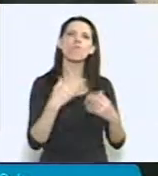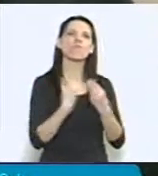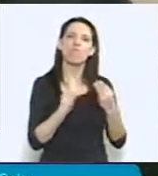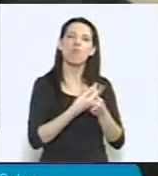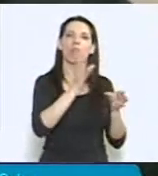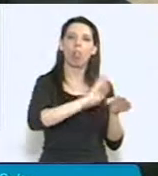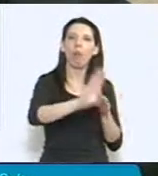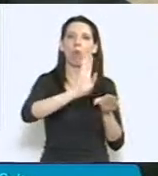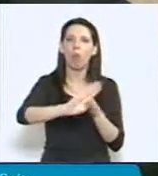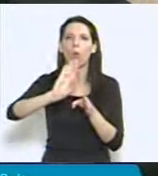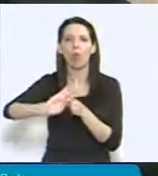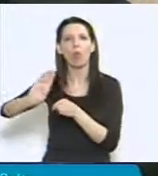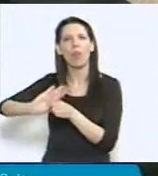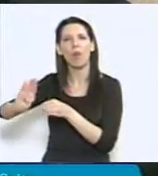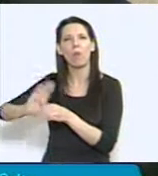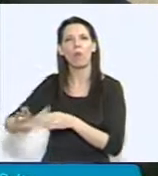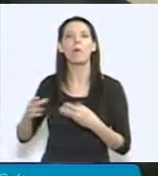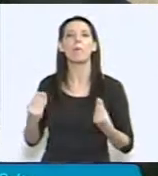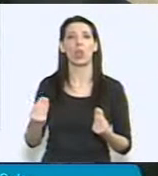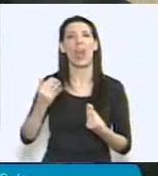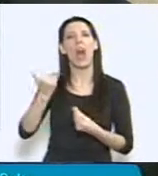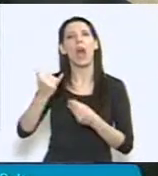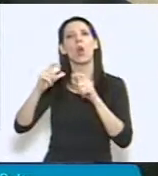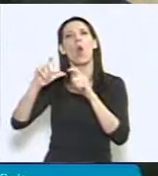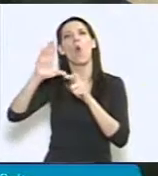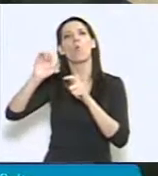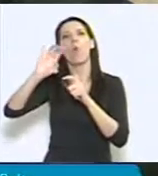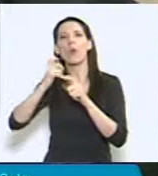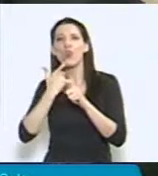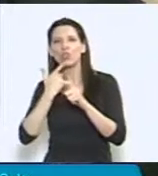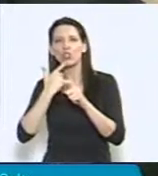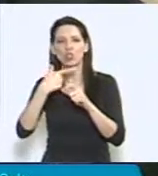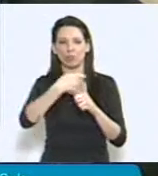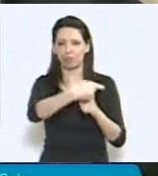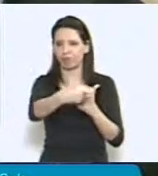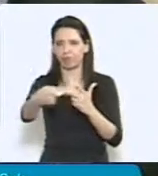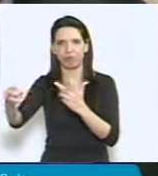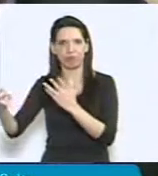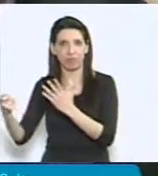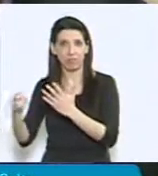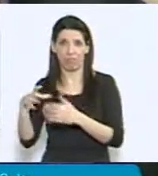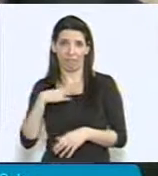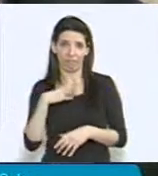pesos, como lo ha dictaminado también o lo ha planteado la Universidad de Rosario.